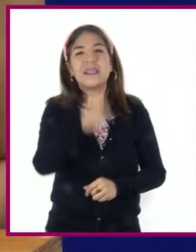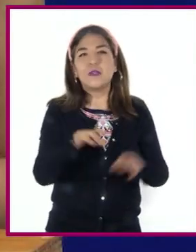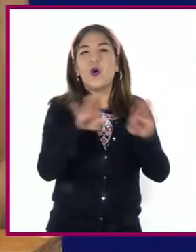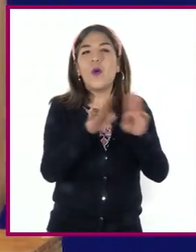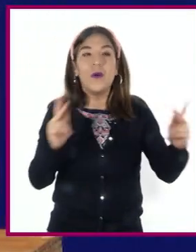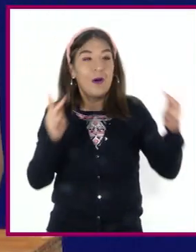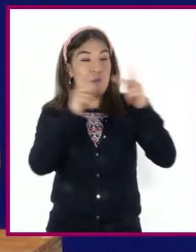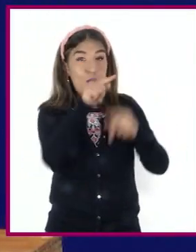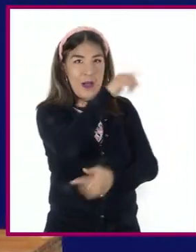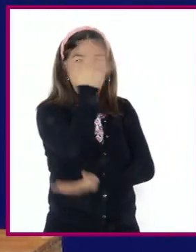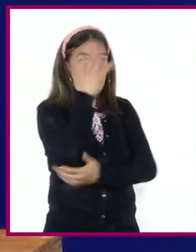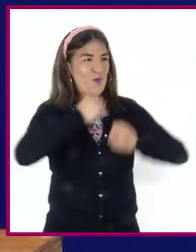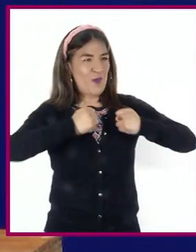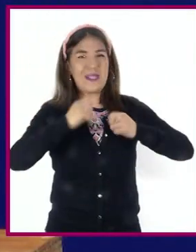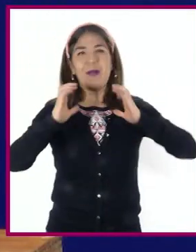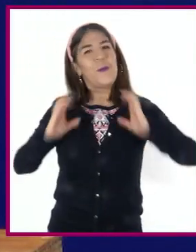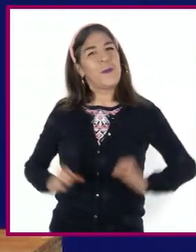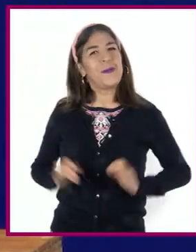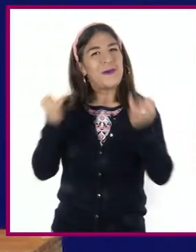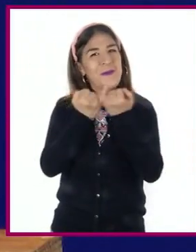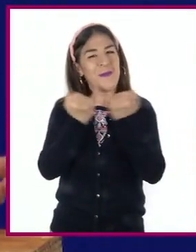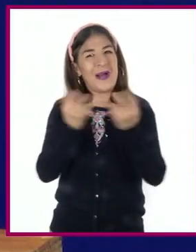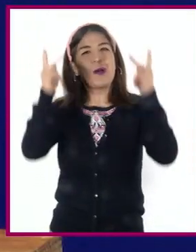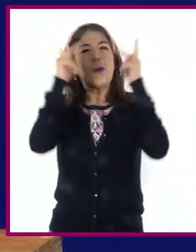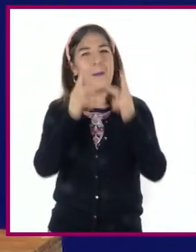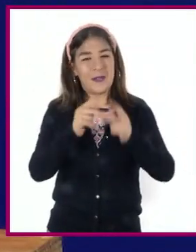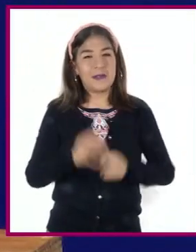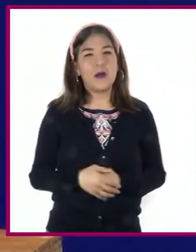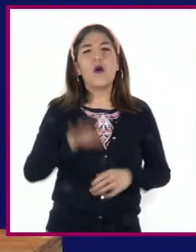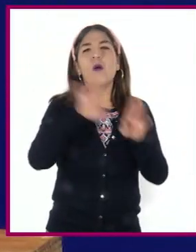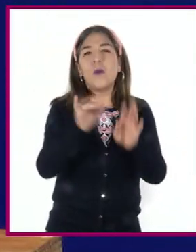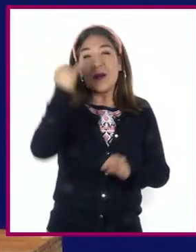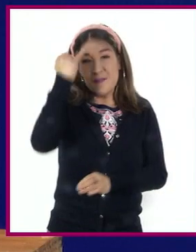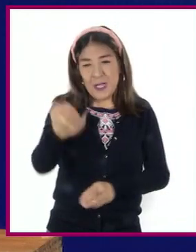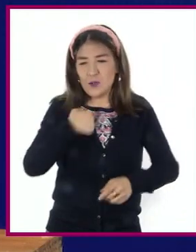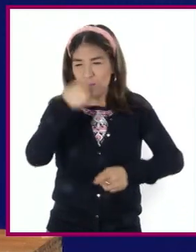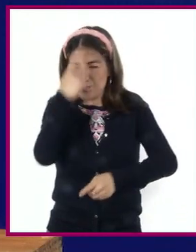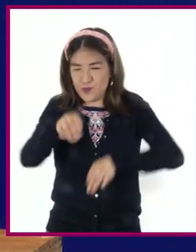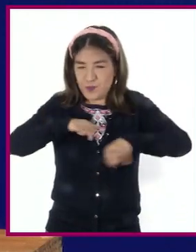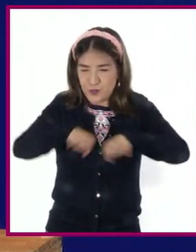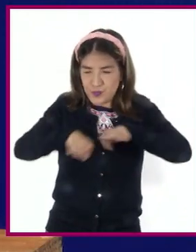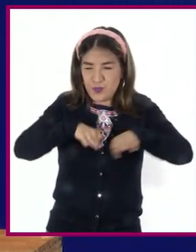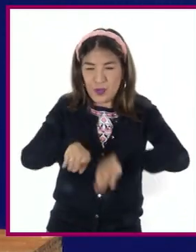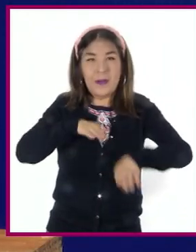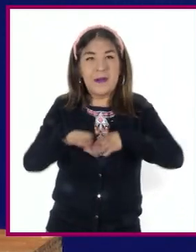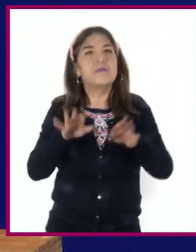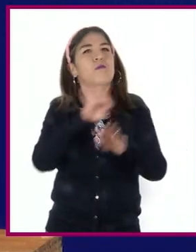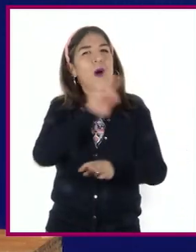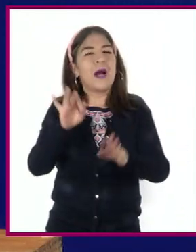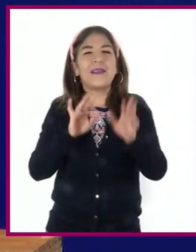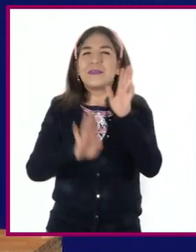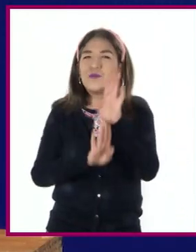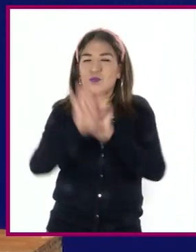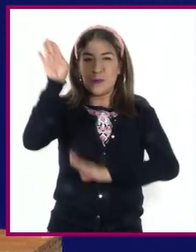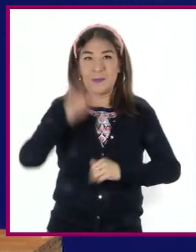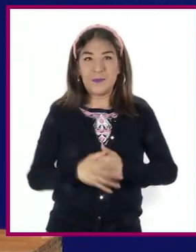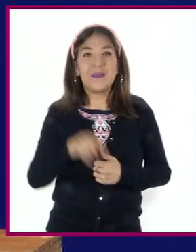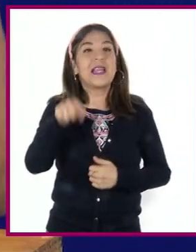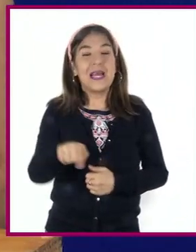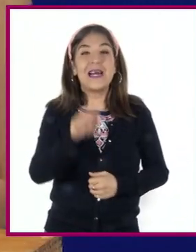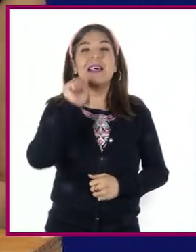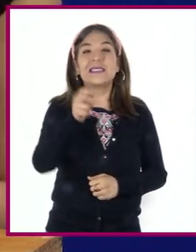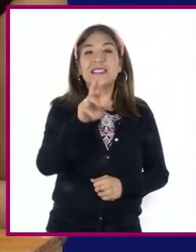y franca. En el 2 y el 3, enero y sincero. En la segunda estrofa, los versos 1 y